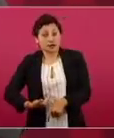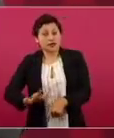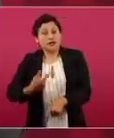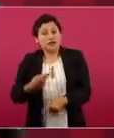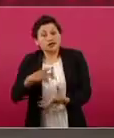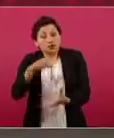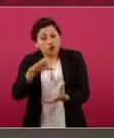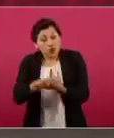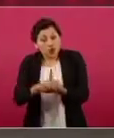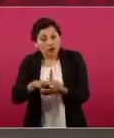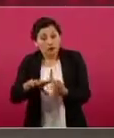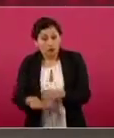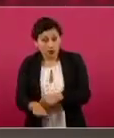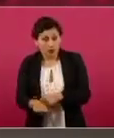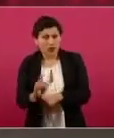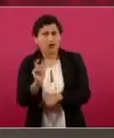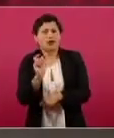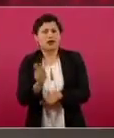actuaran como